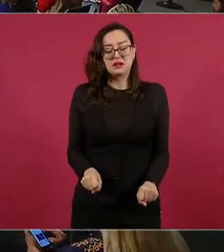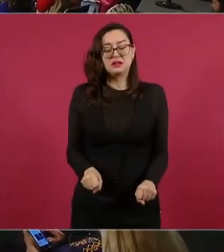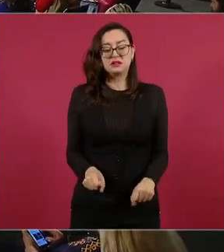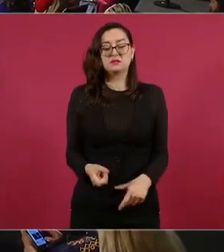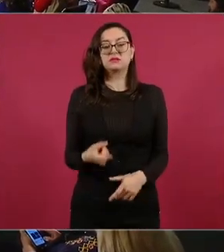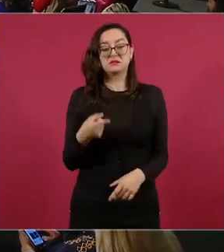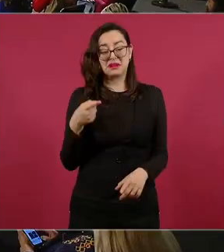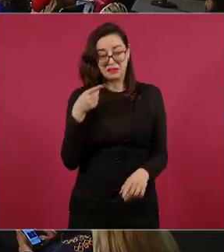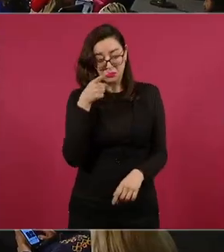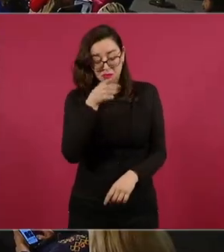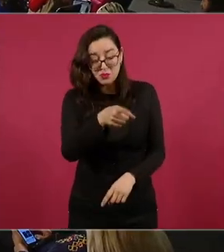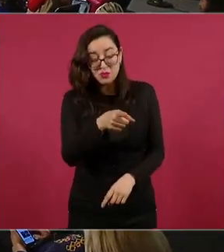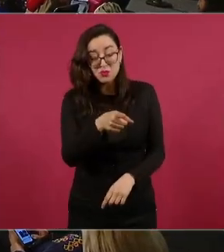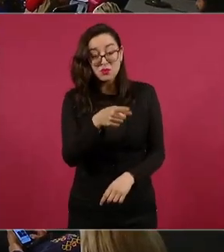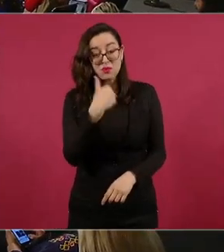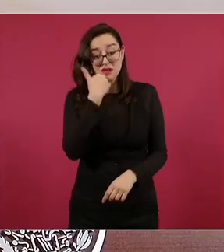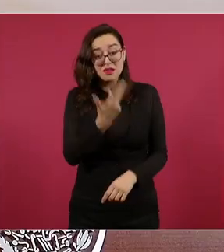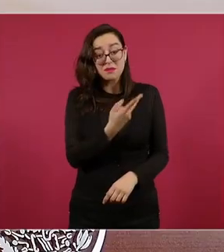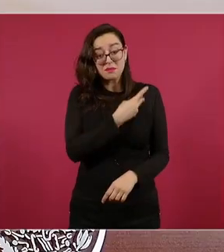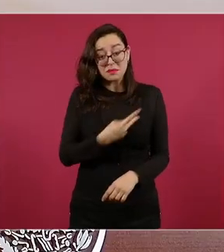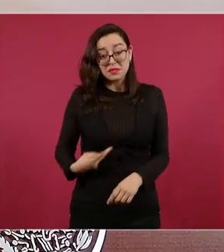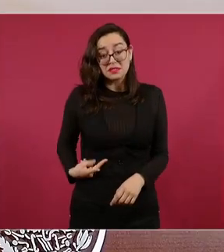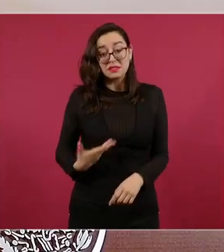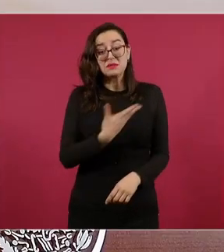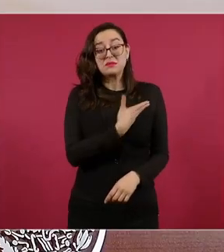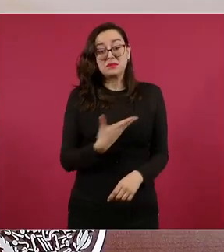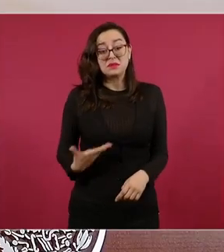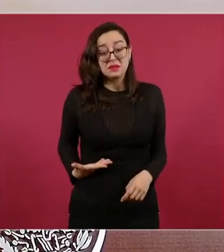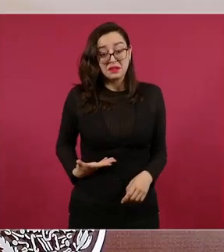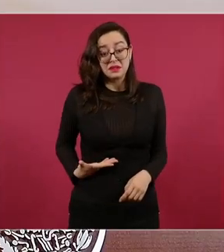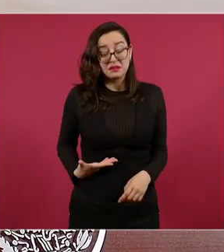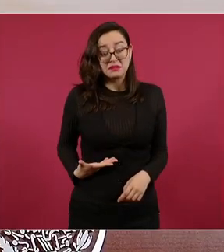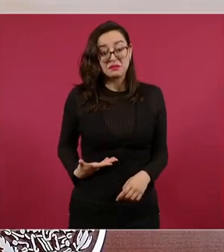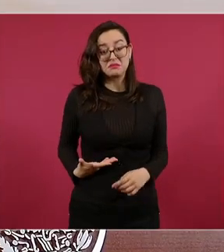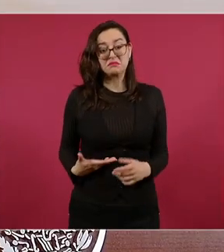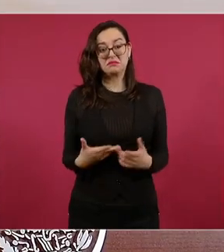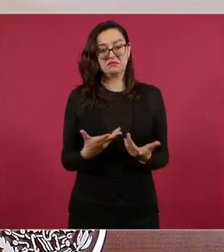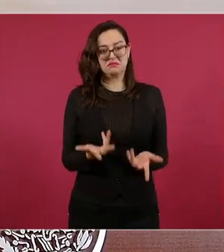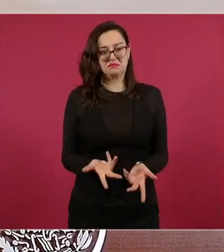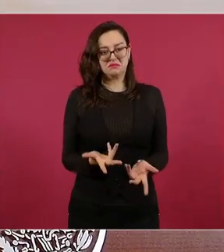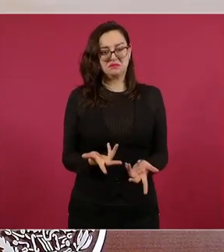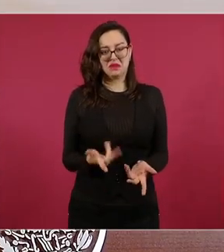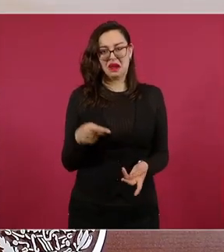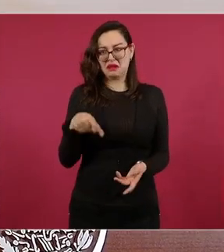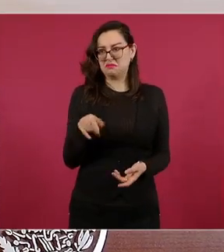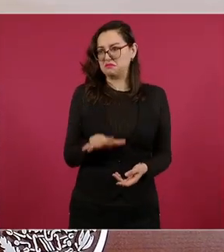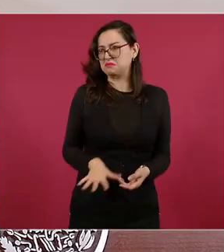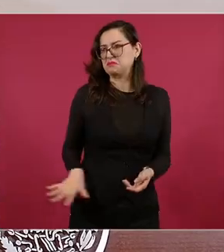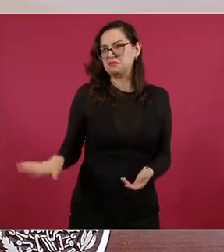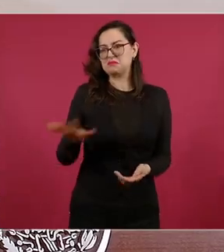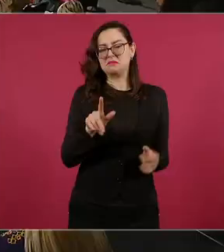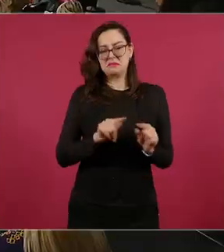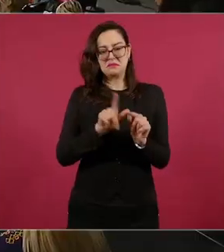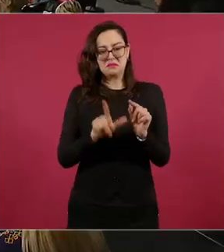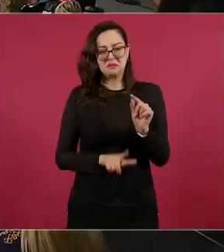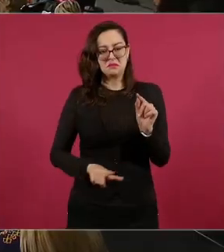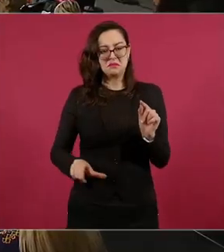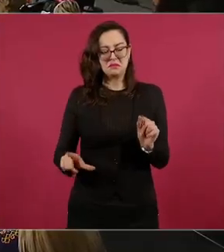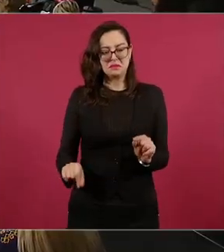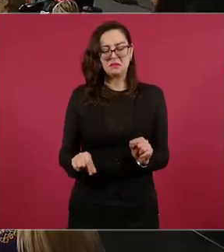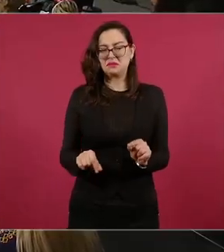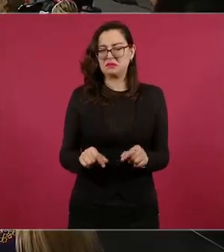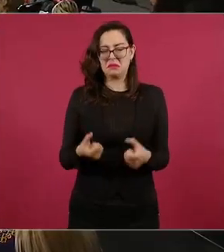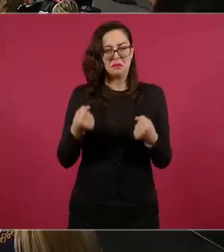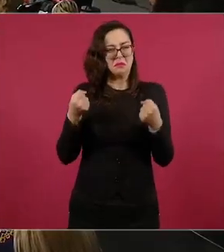que con él en lugar de días habría en México un régimen del sable